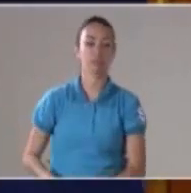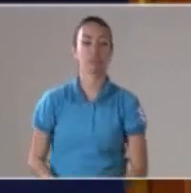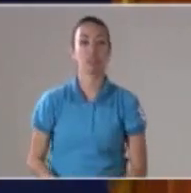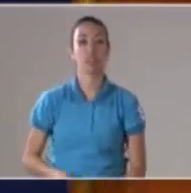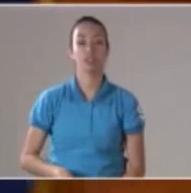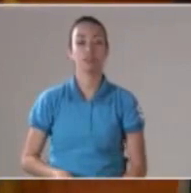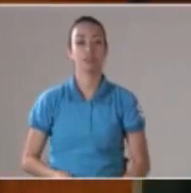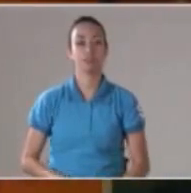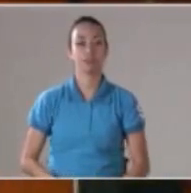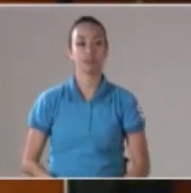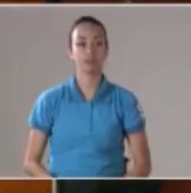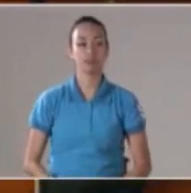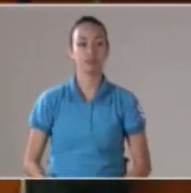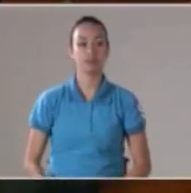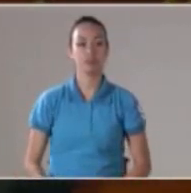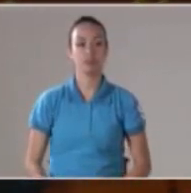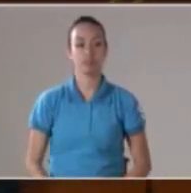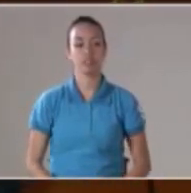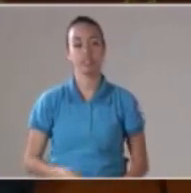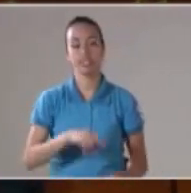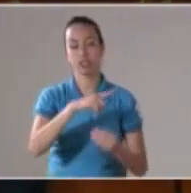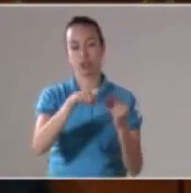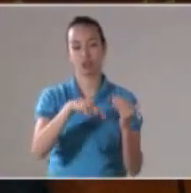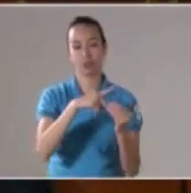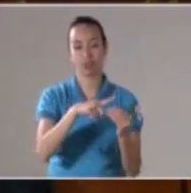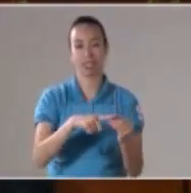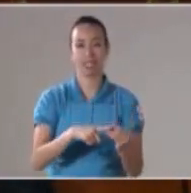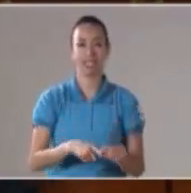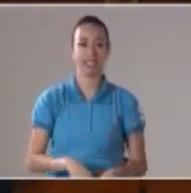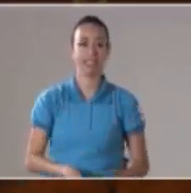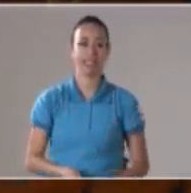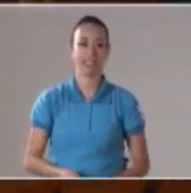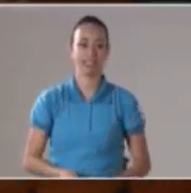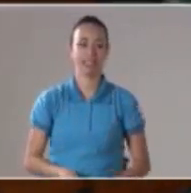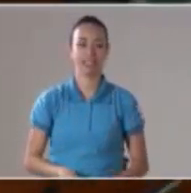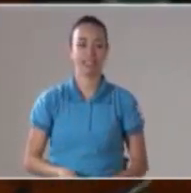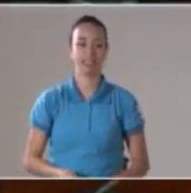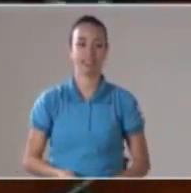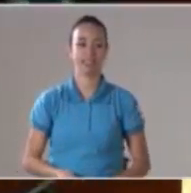y de tu familia política. Ay, sí, Señor, gracias, es de Dios. No.